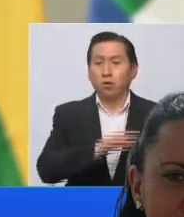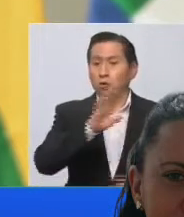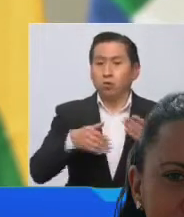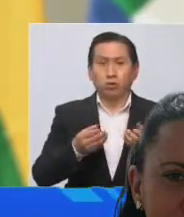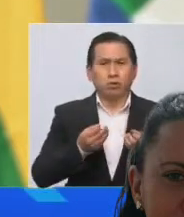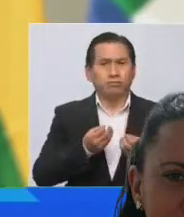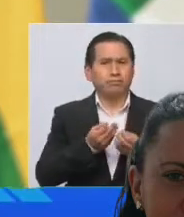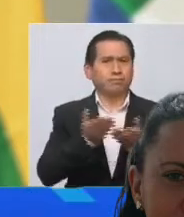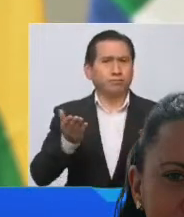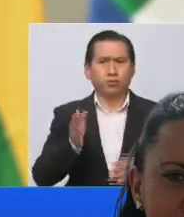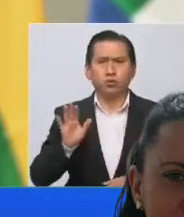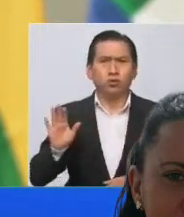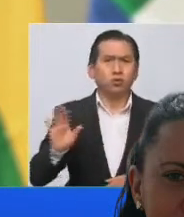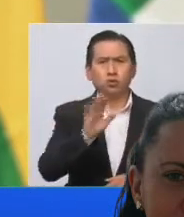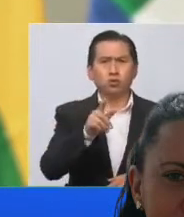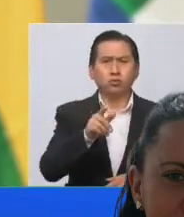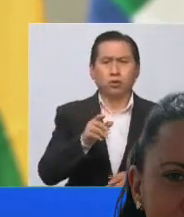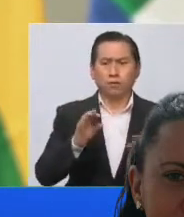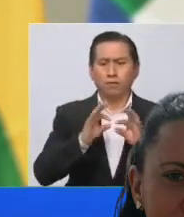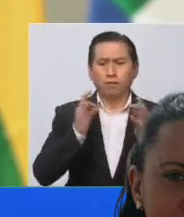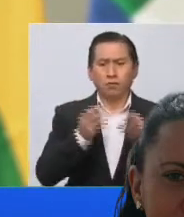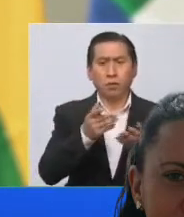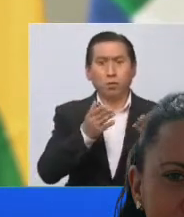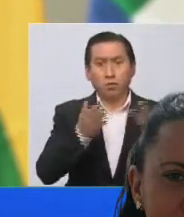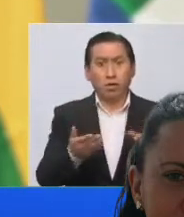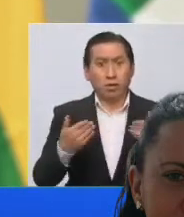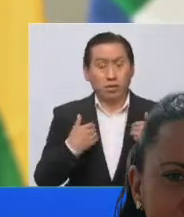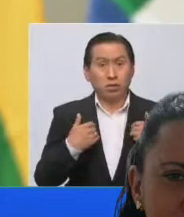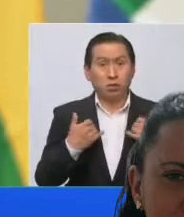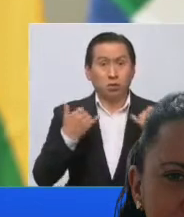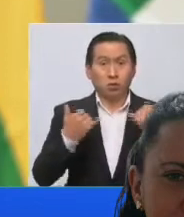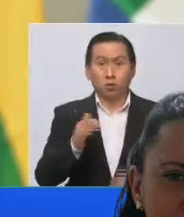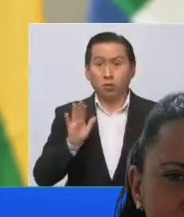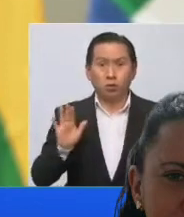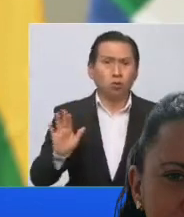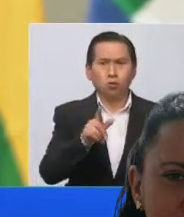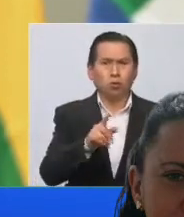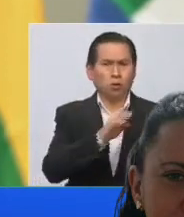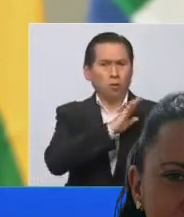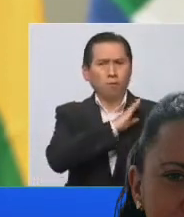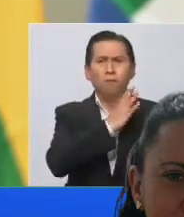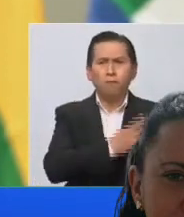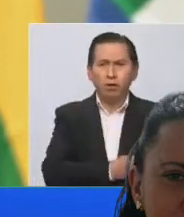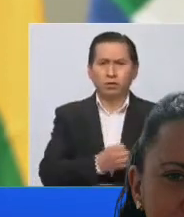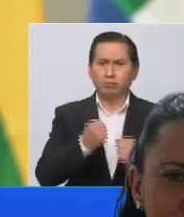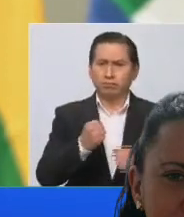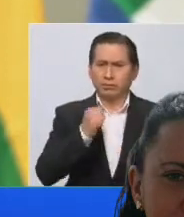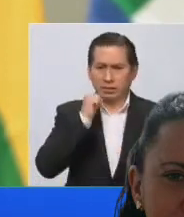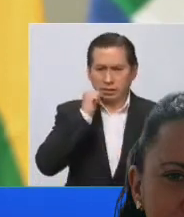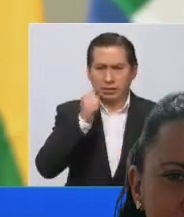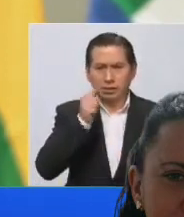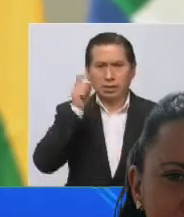el Registro Único de Proveedores del Estado RUPE. Las contrataciones directas realizadas en el marco del presente artículo están exentas